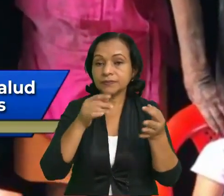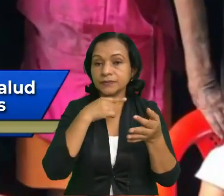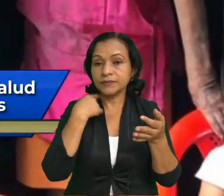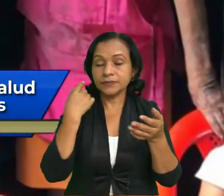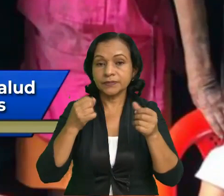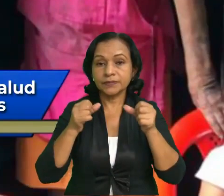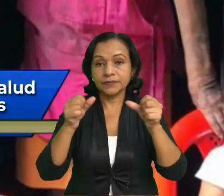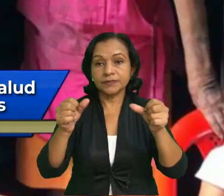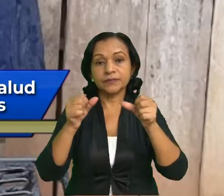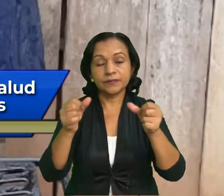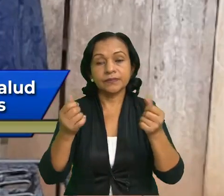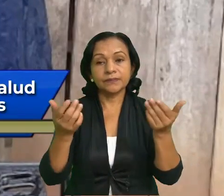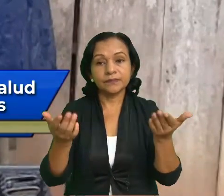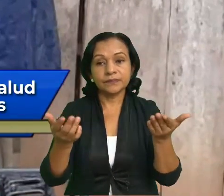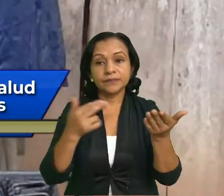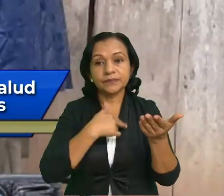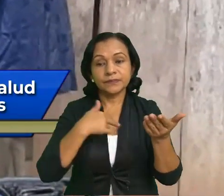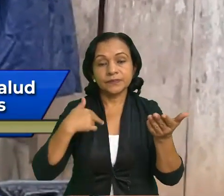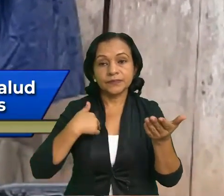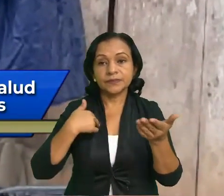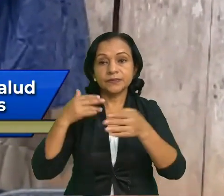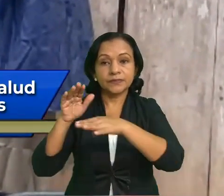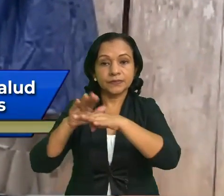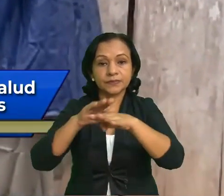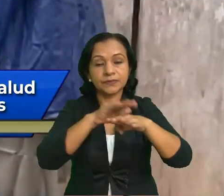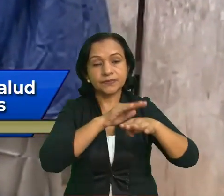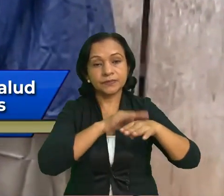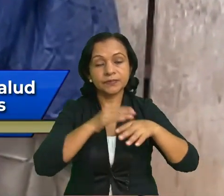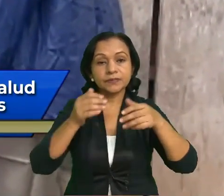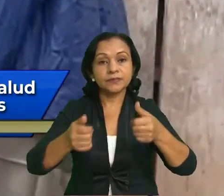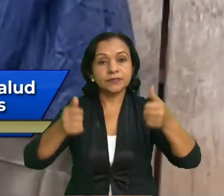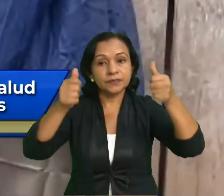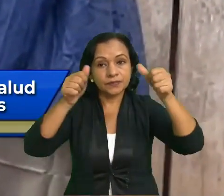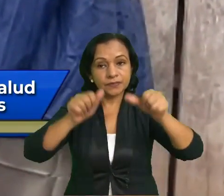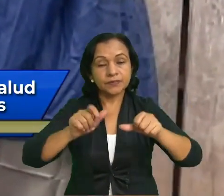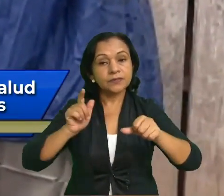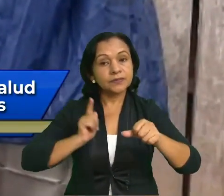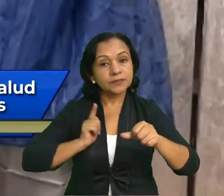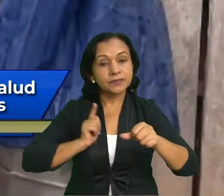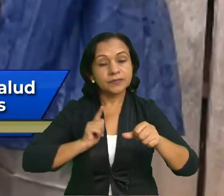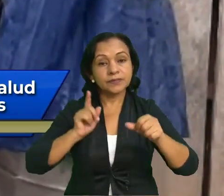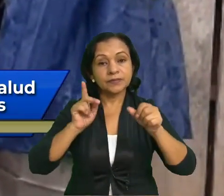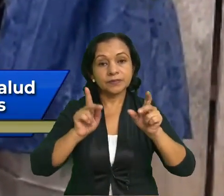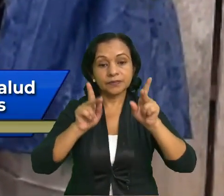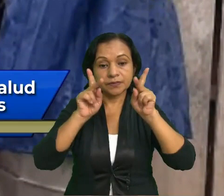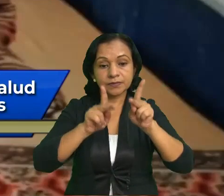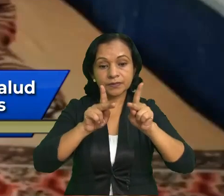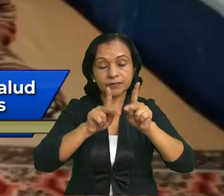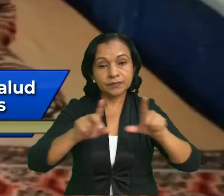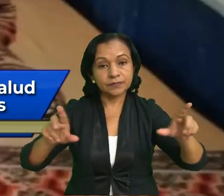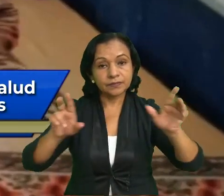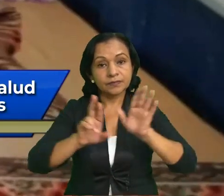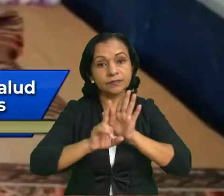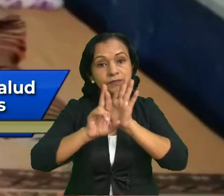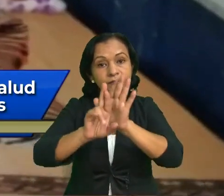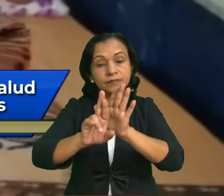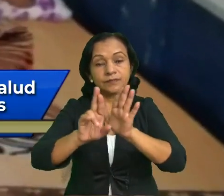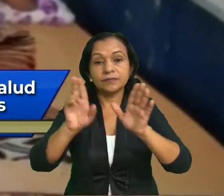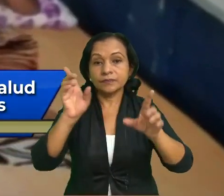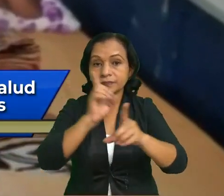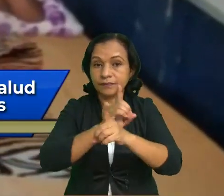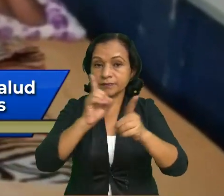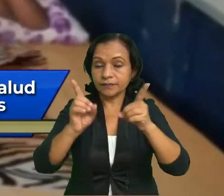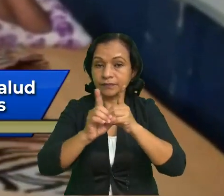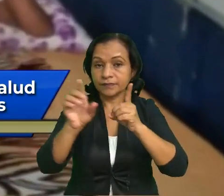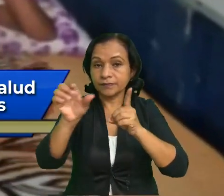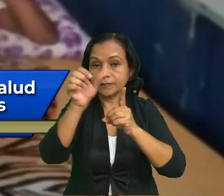en esa parte de la organización establecen que tengas tus planes de respuesta a la emergencia pero que también asegures que